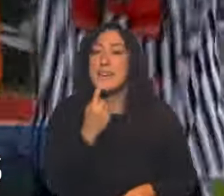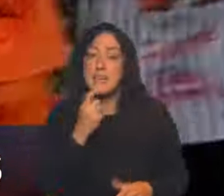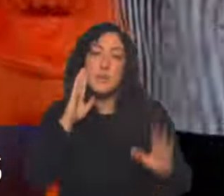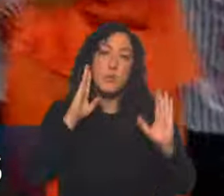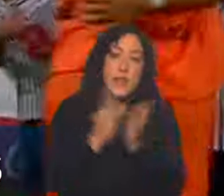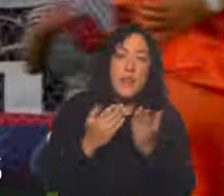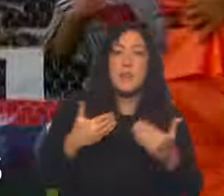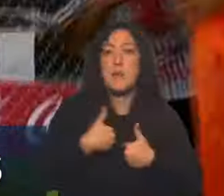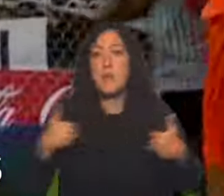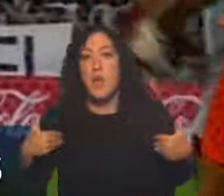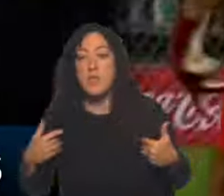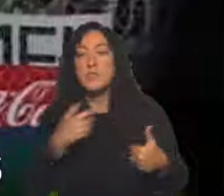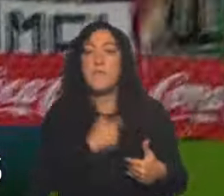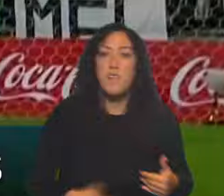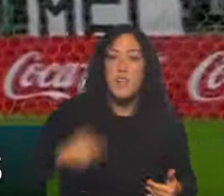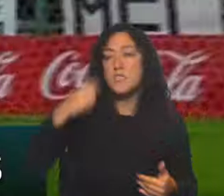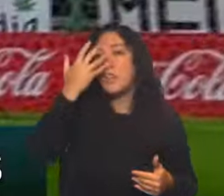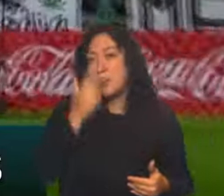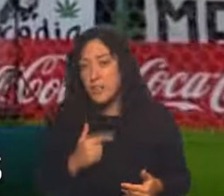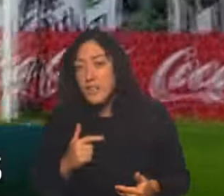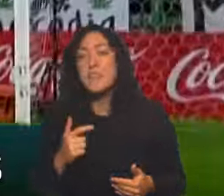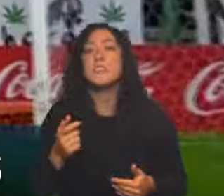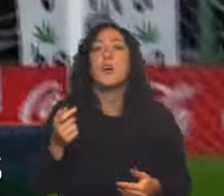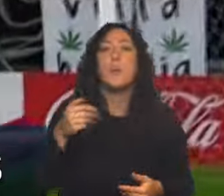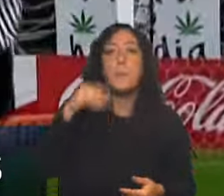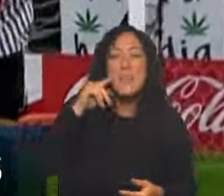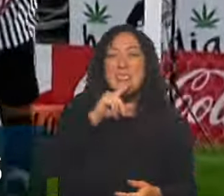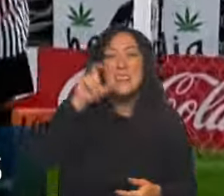Estudiantes, Gimnasia, Vélez, San Lorenzo, Mitre de Santiago del Estero.